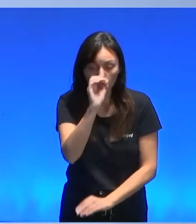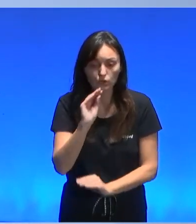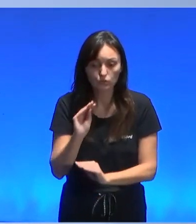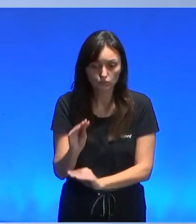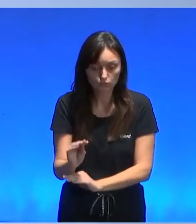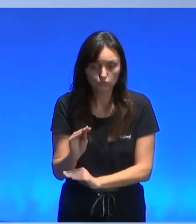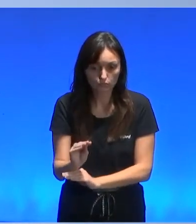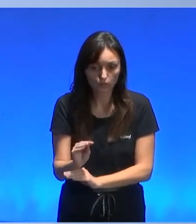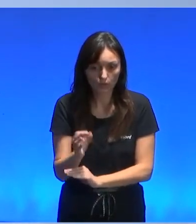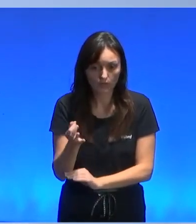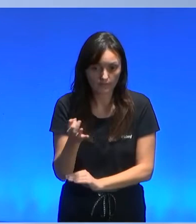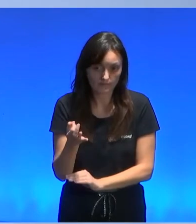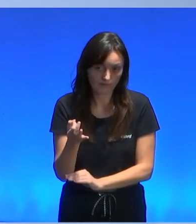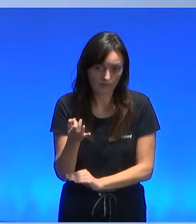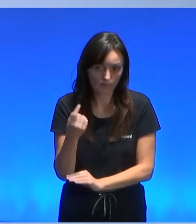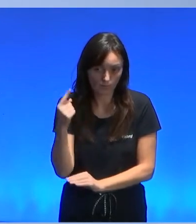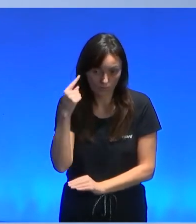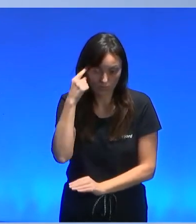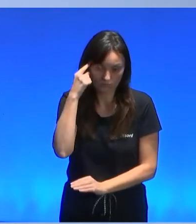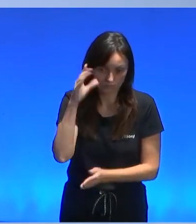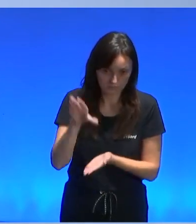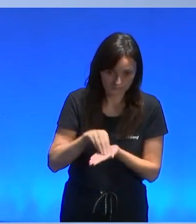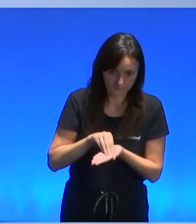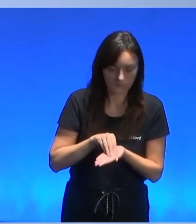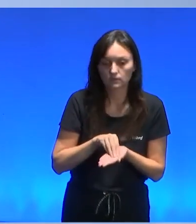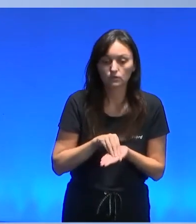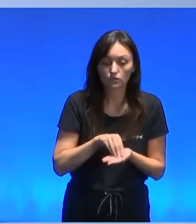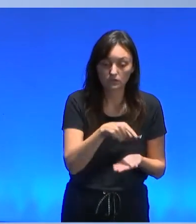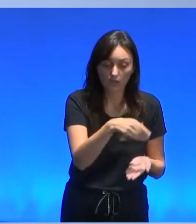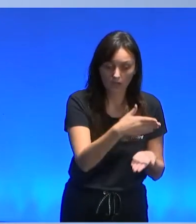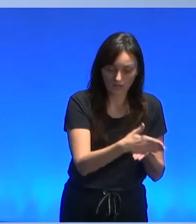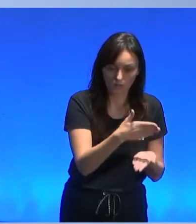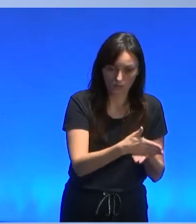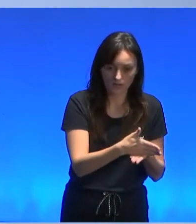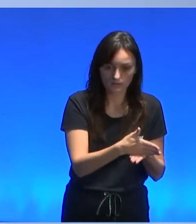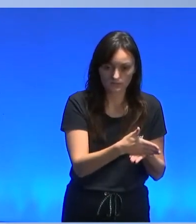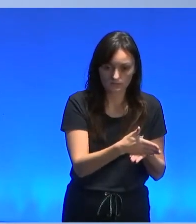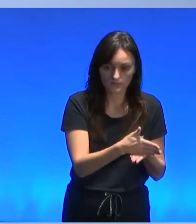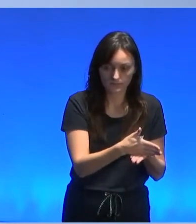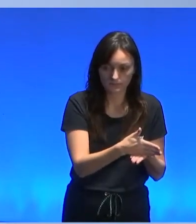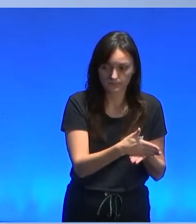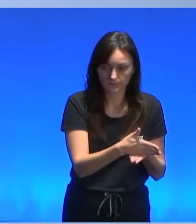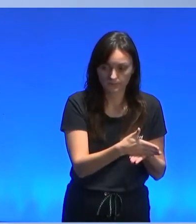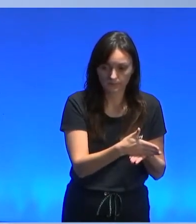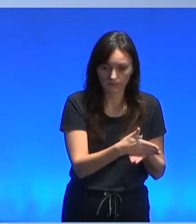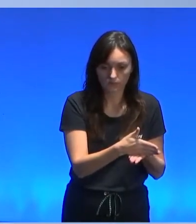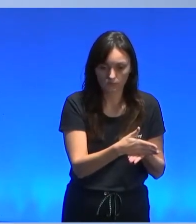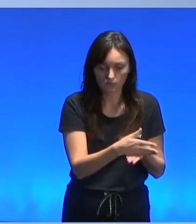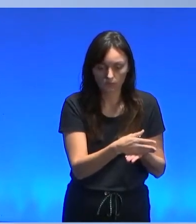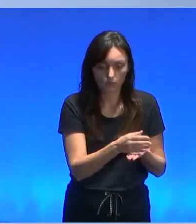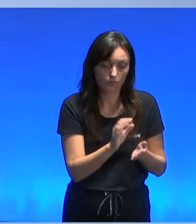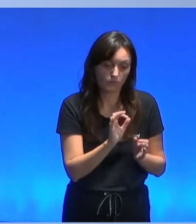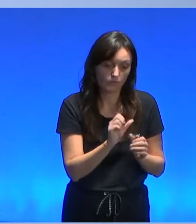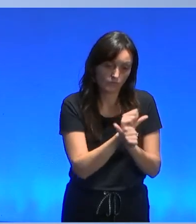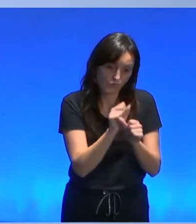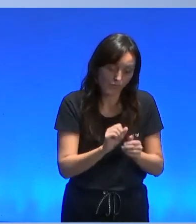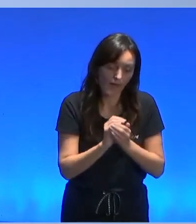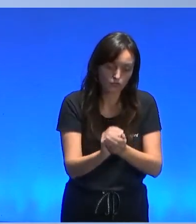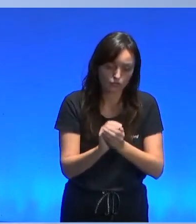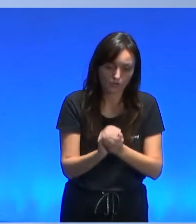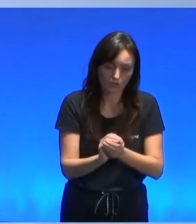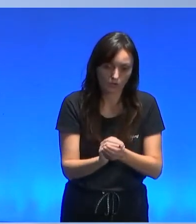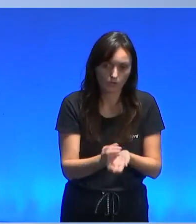debe tenerse en cuenta. Estas escuelas, con el sistema del sorteo, por